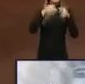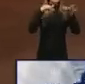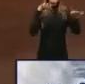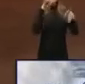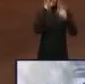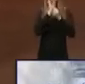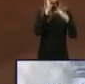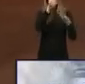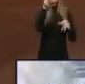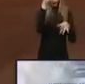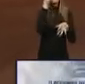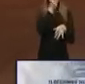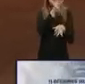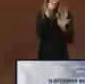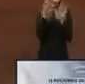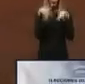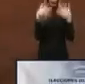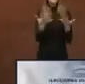veíamos cómo